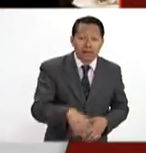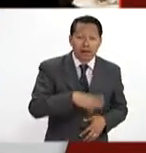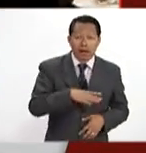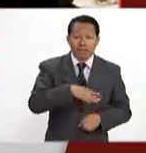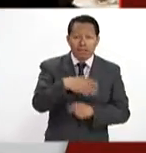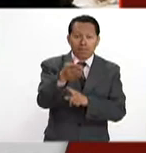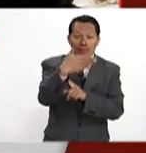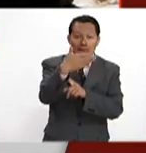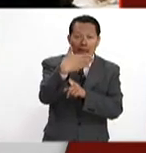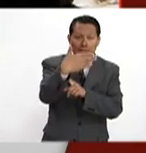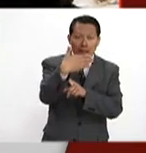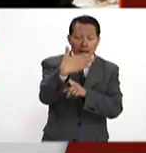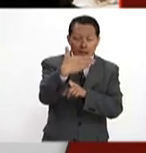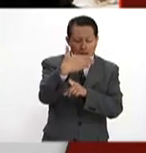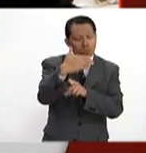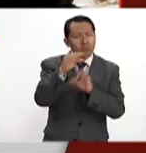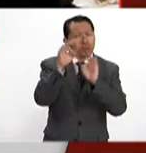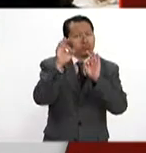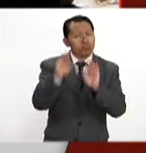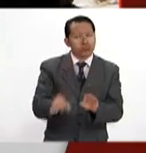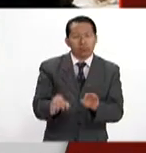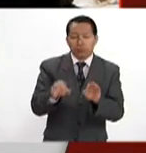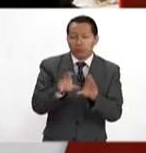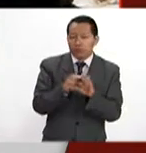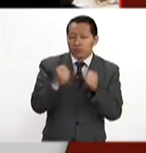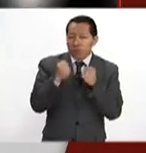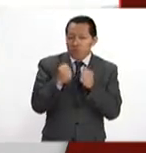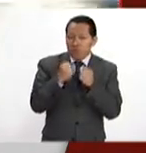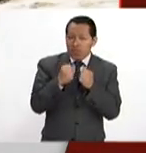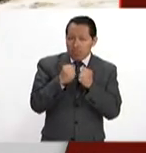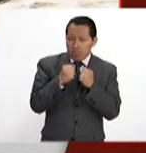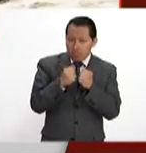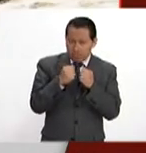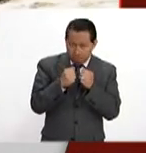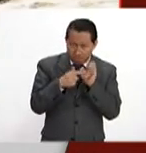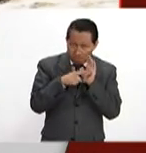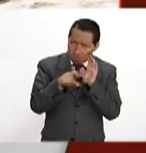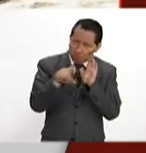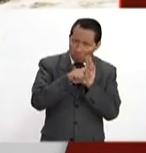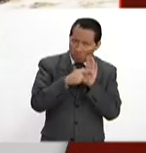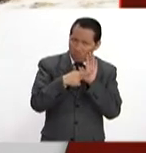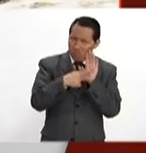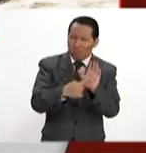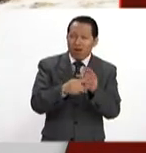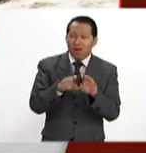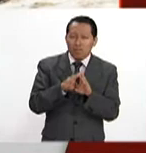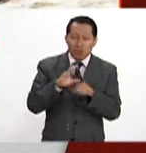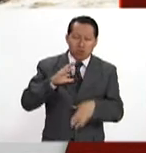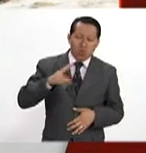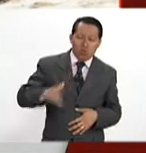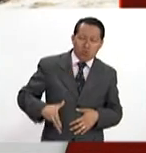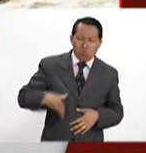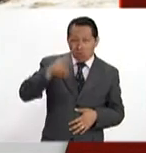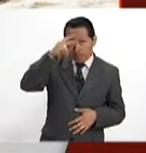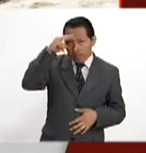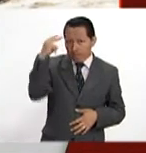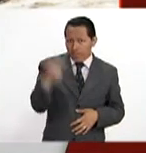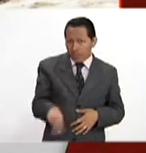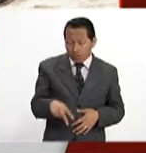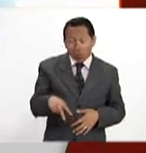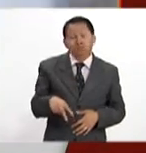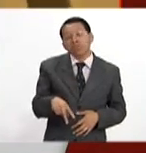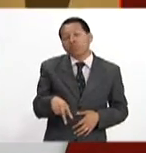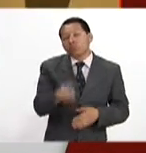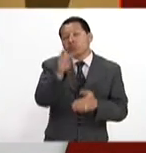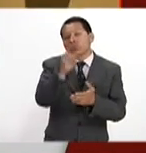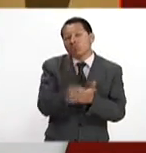un gran referente y una gran muestra de orgullo para los mexicanos. Pero no solo